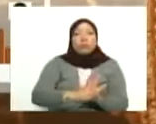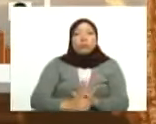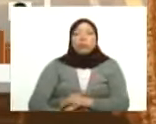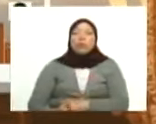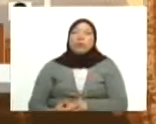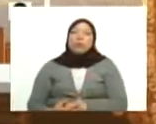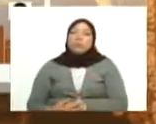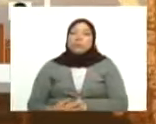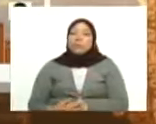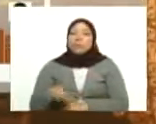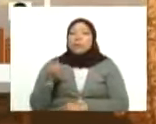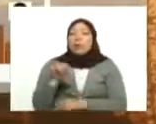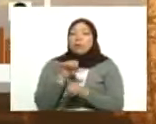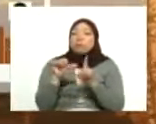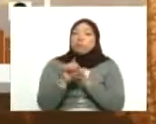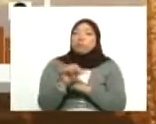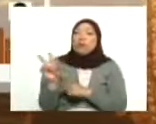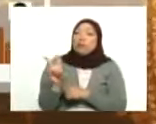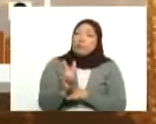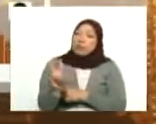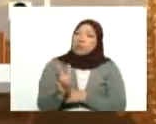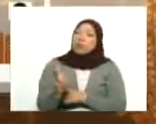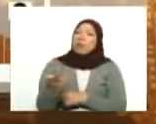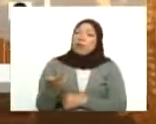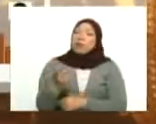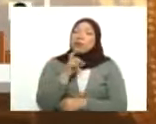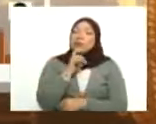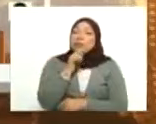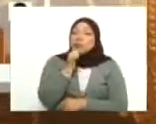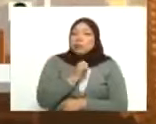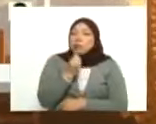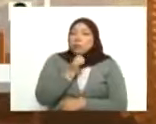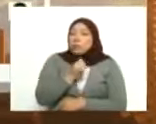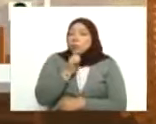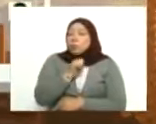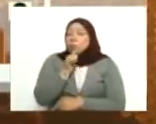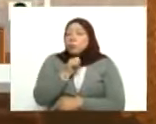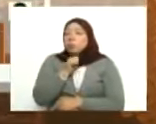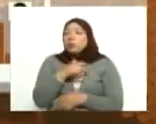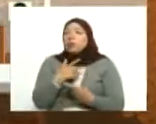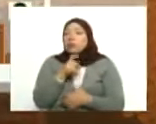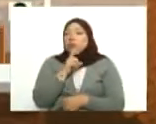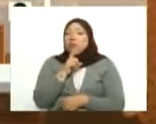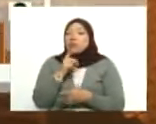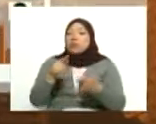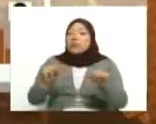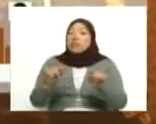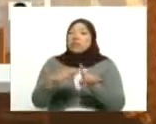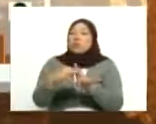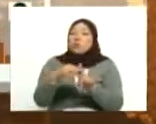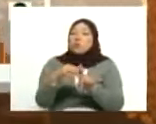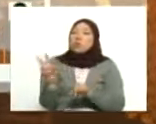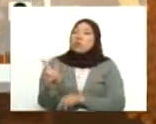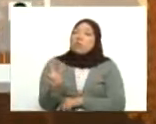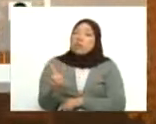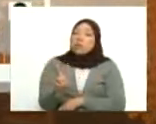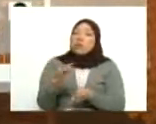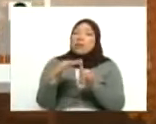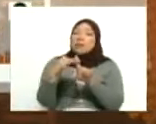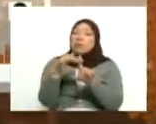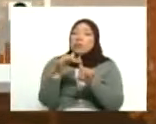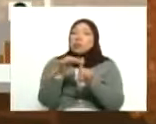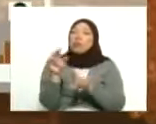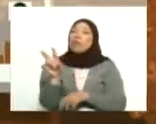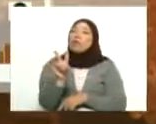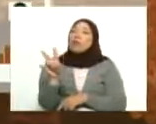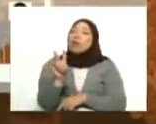es el ambiente mediático. Venezuela tiene un historial de resistencia ante una guerra multiforme que tiene lo mediático como un bastión fundamental. Hay